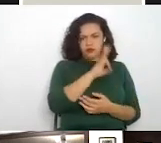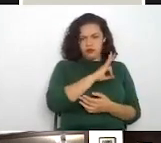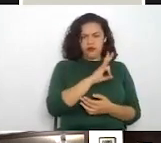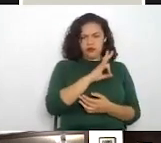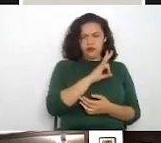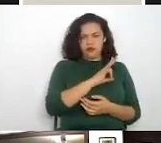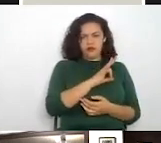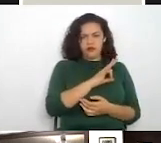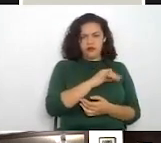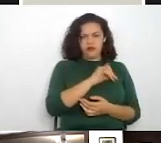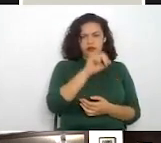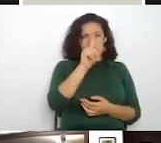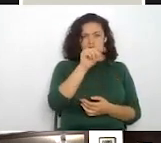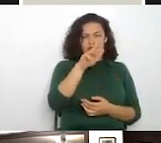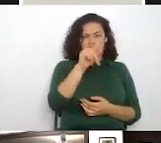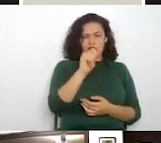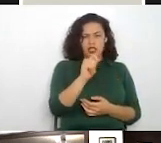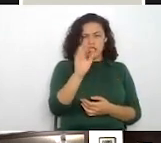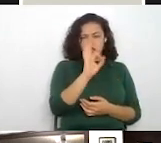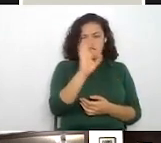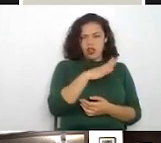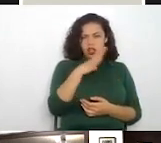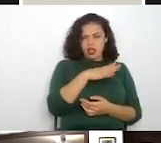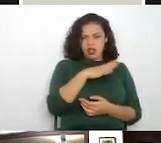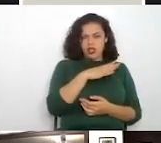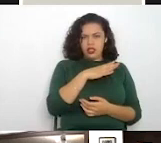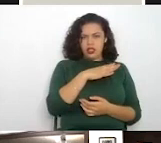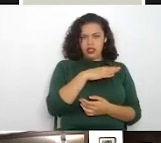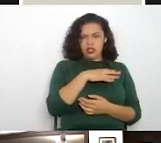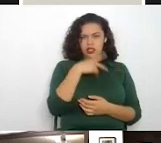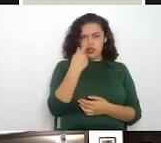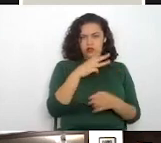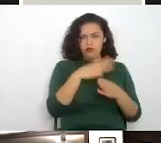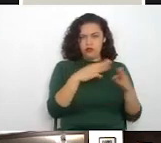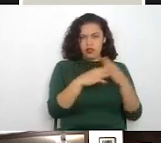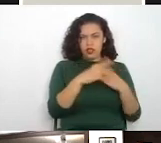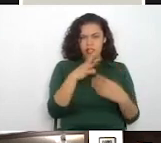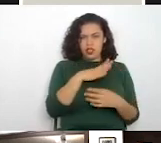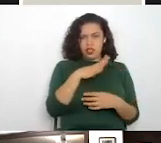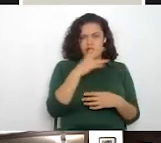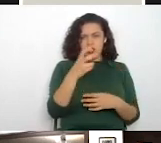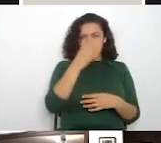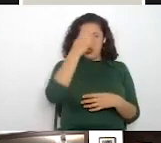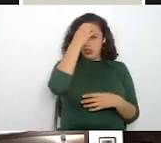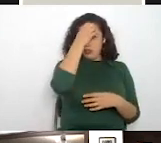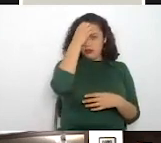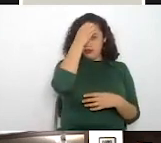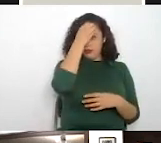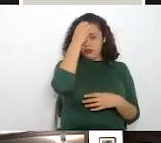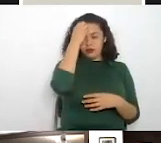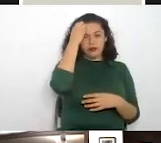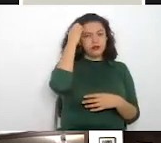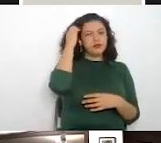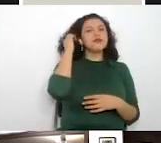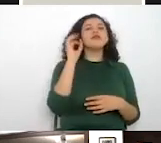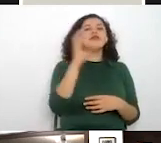la intranet, si es que tienen este tipo de herramientas, puede quedar, yo me acuerdo antes de